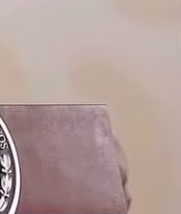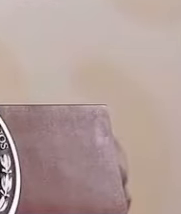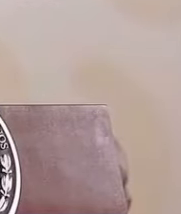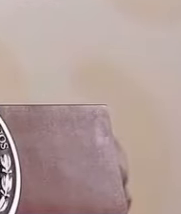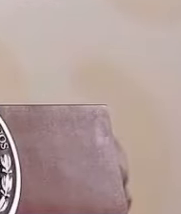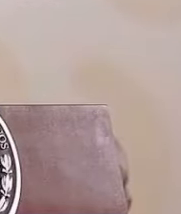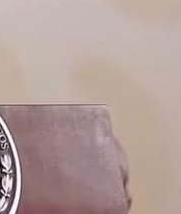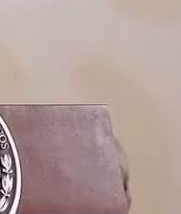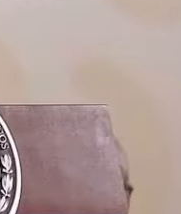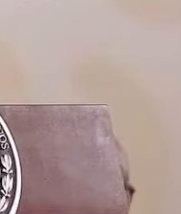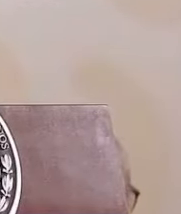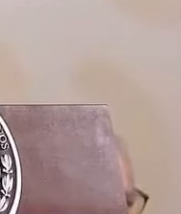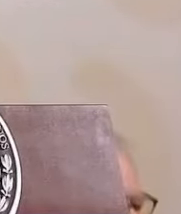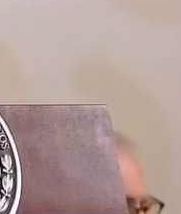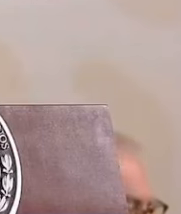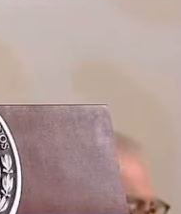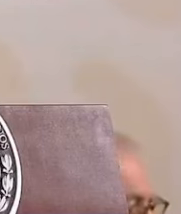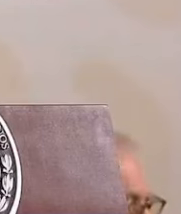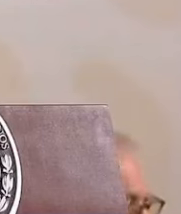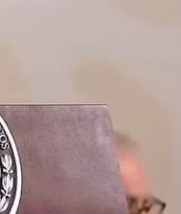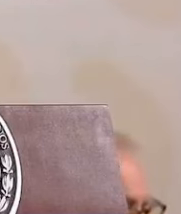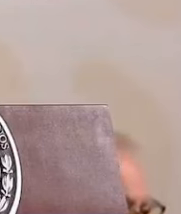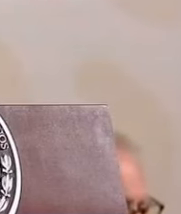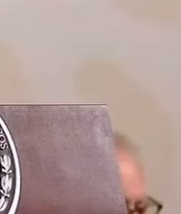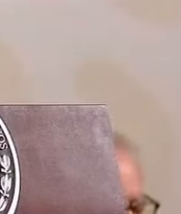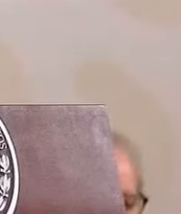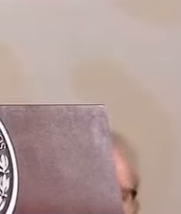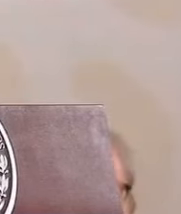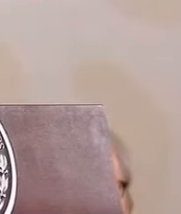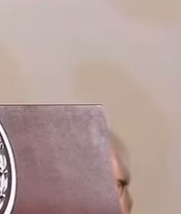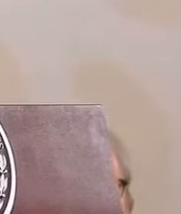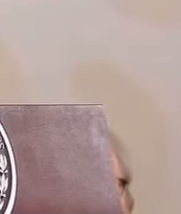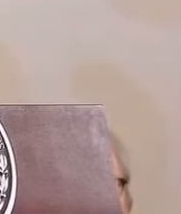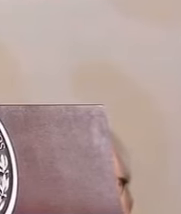25, 30 años.